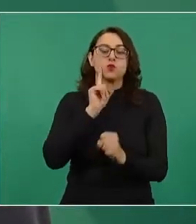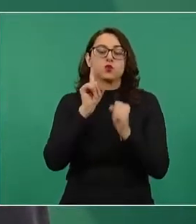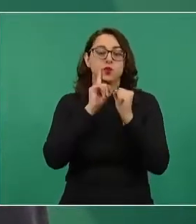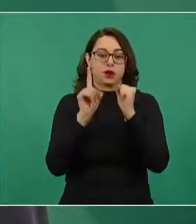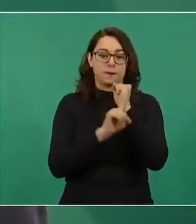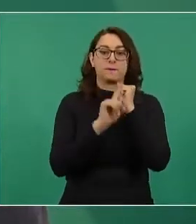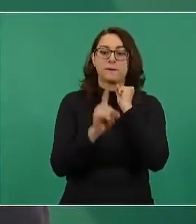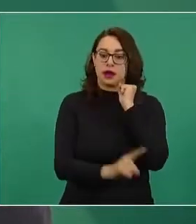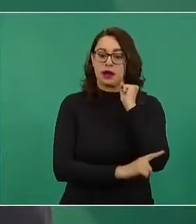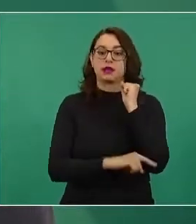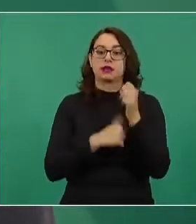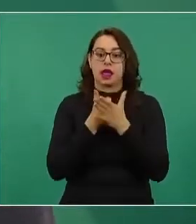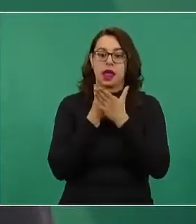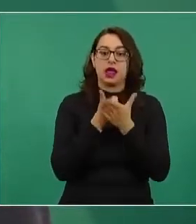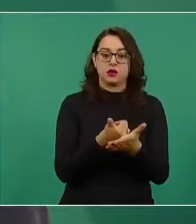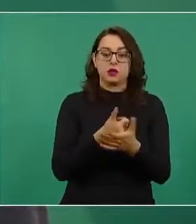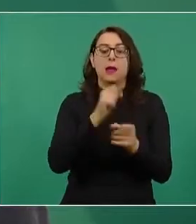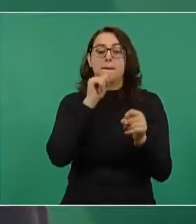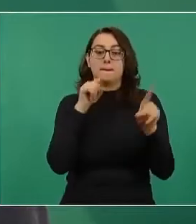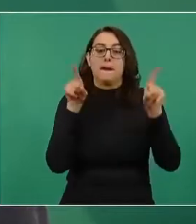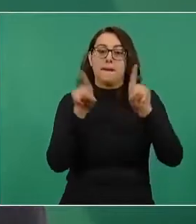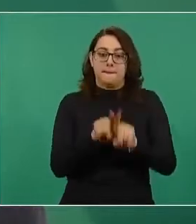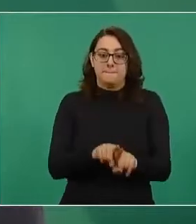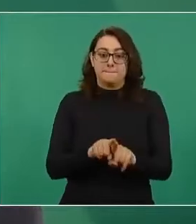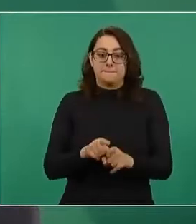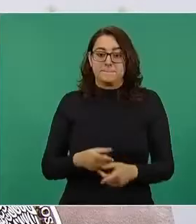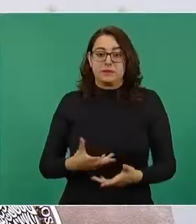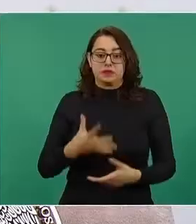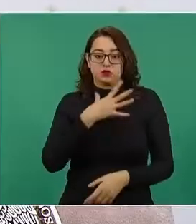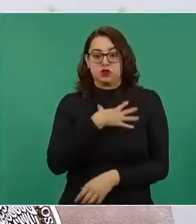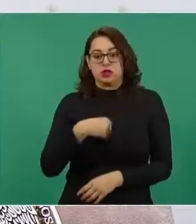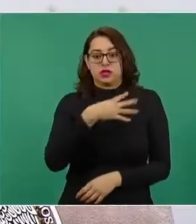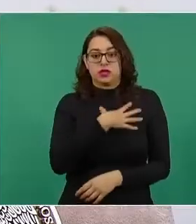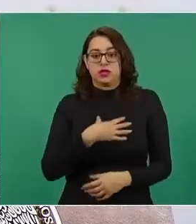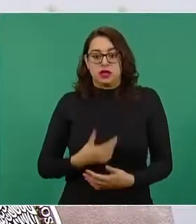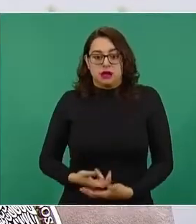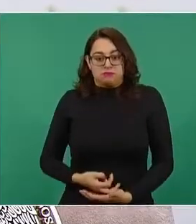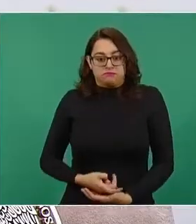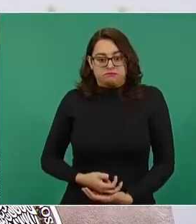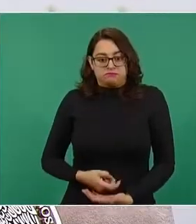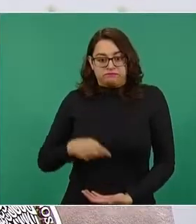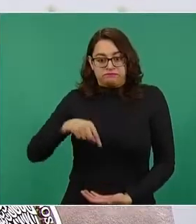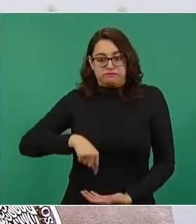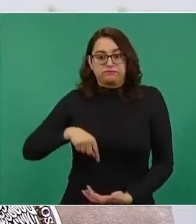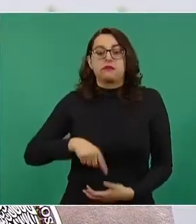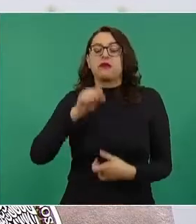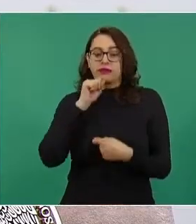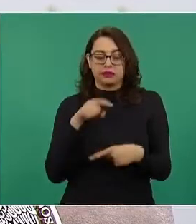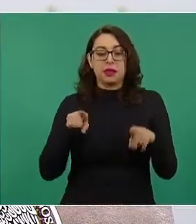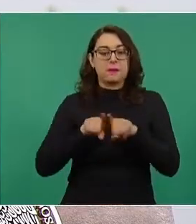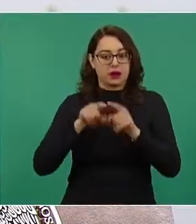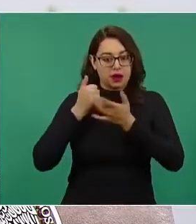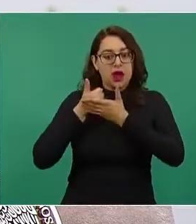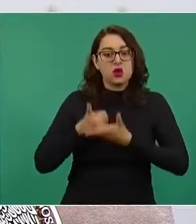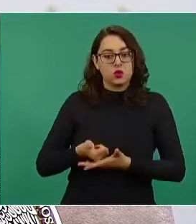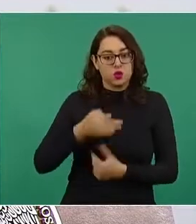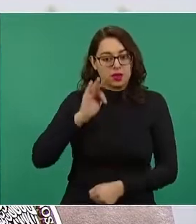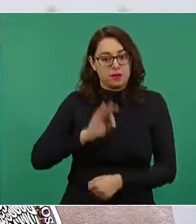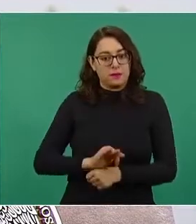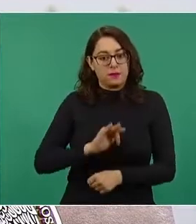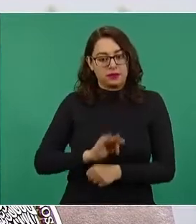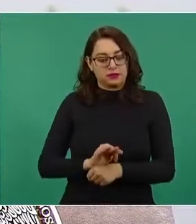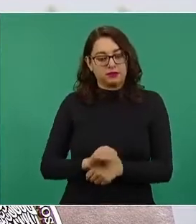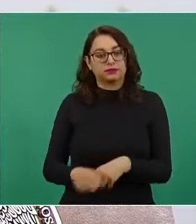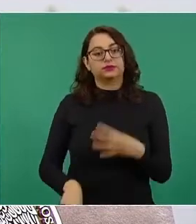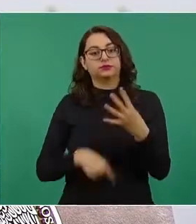embarazada y a el hijo o hija que está en formación. Lo cuarto es